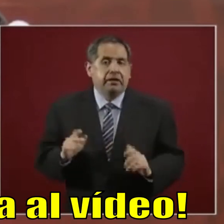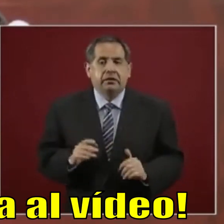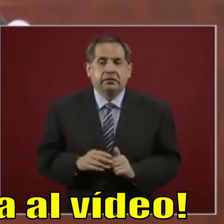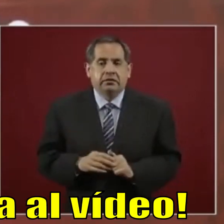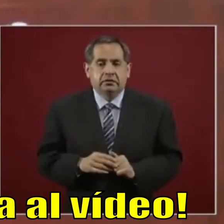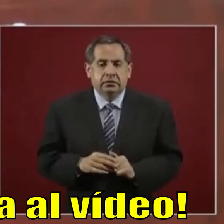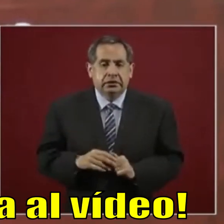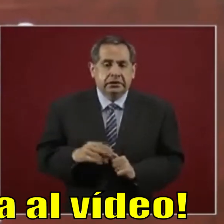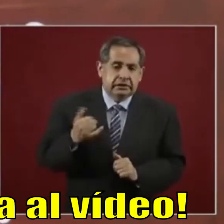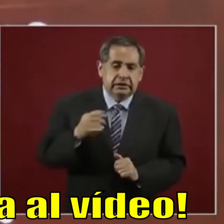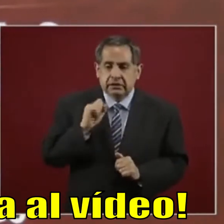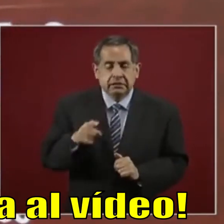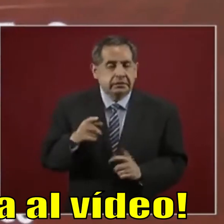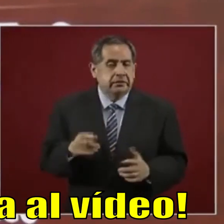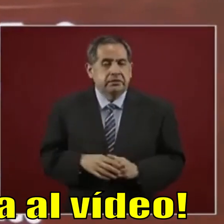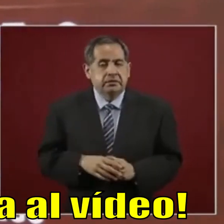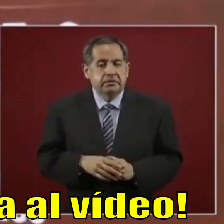y que